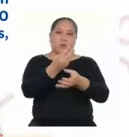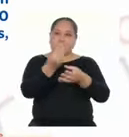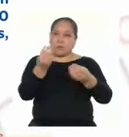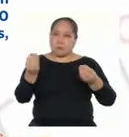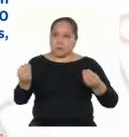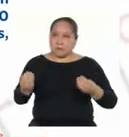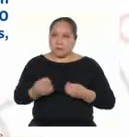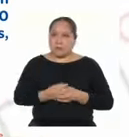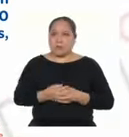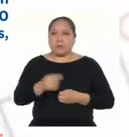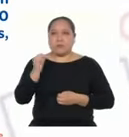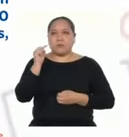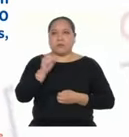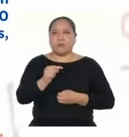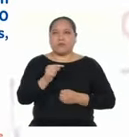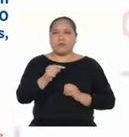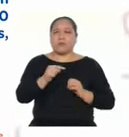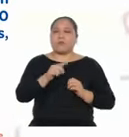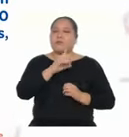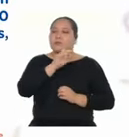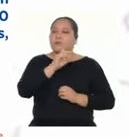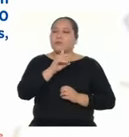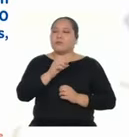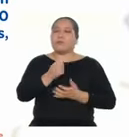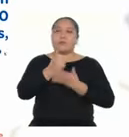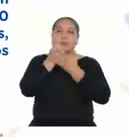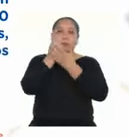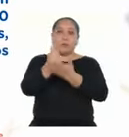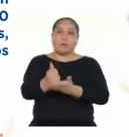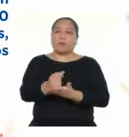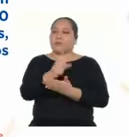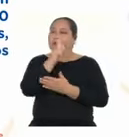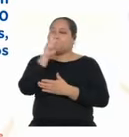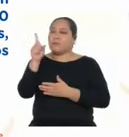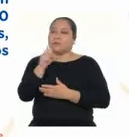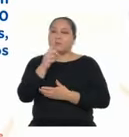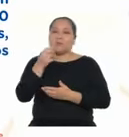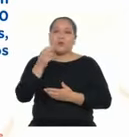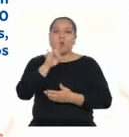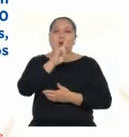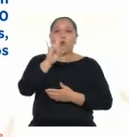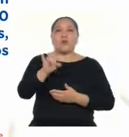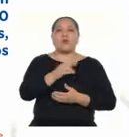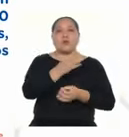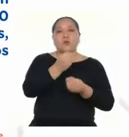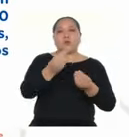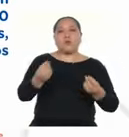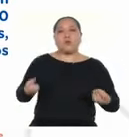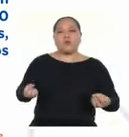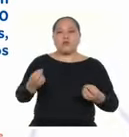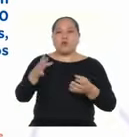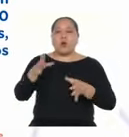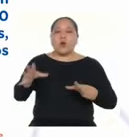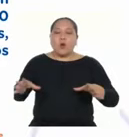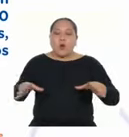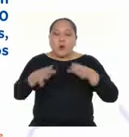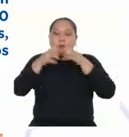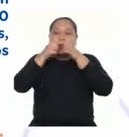resultados, desincentivando el consumo de los productos plásticos innecesarios.